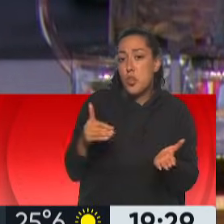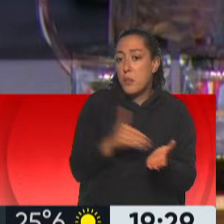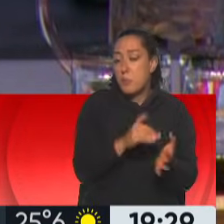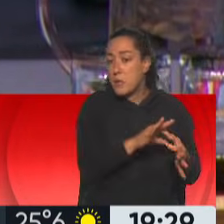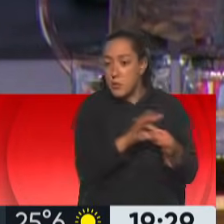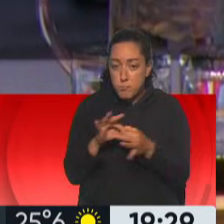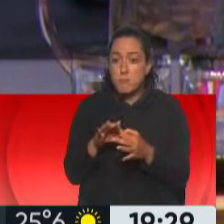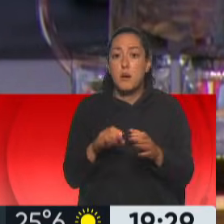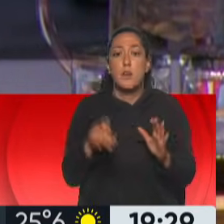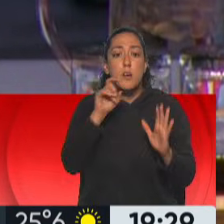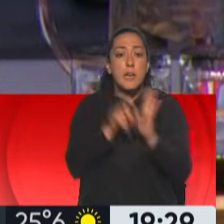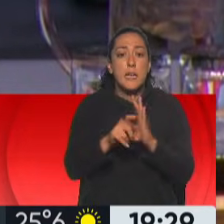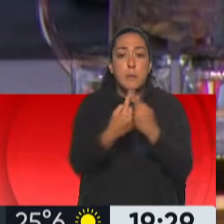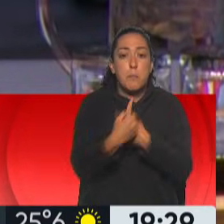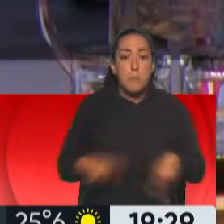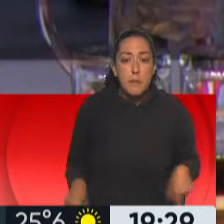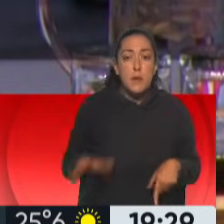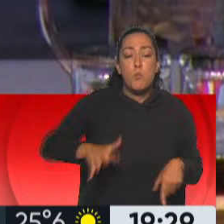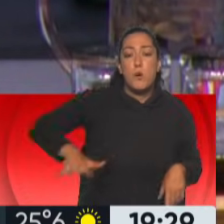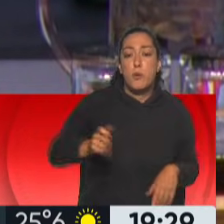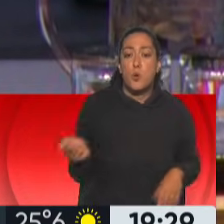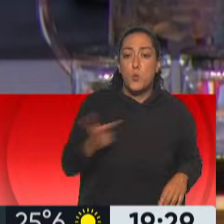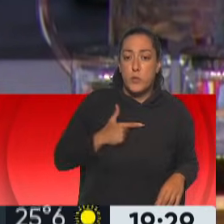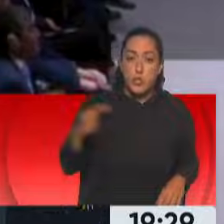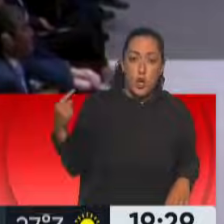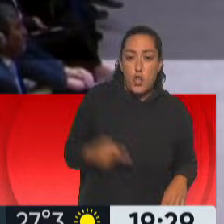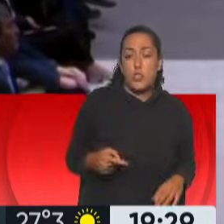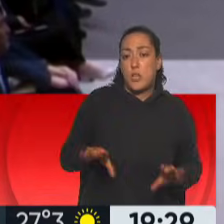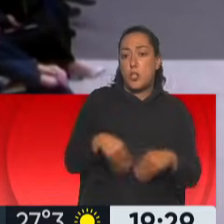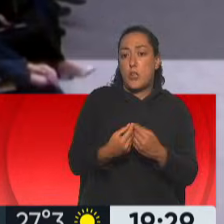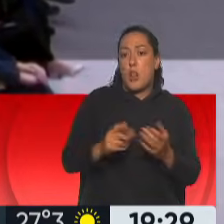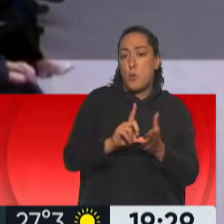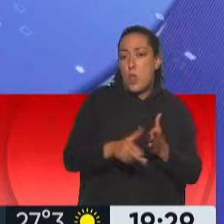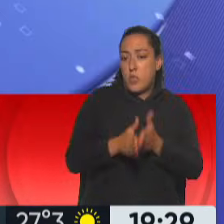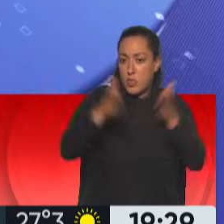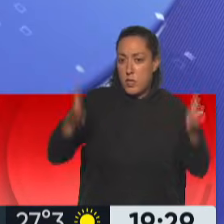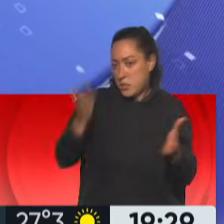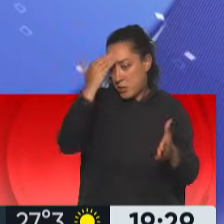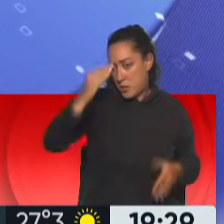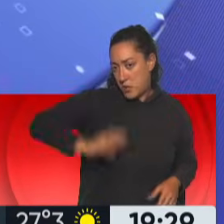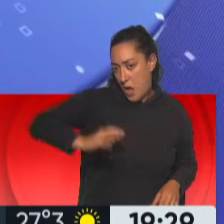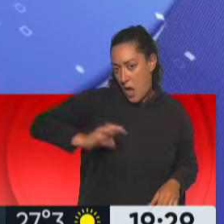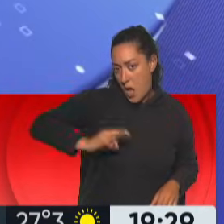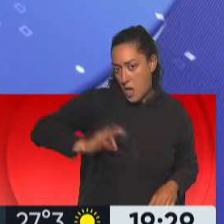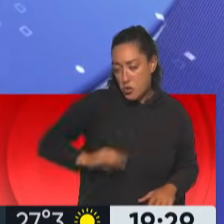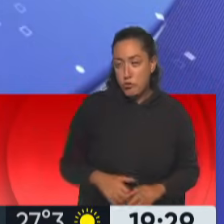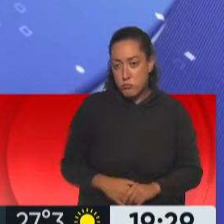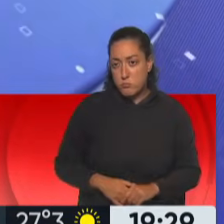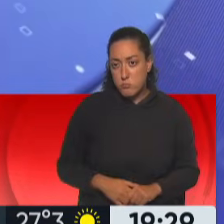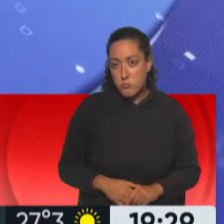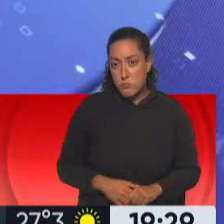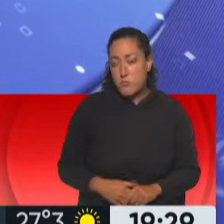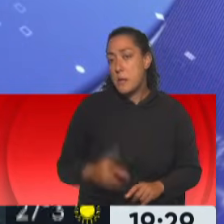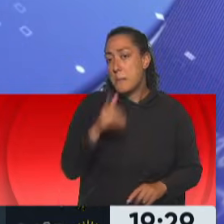the crimes he's committed against our people for 15 years. Bueno, parece como que se resumen las